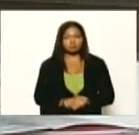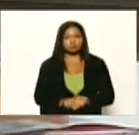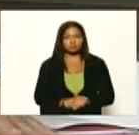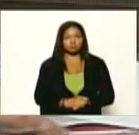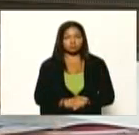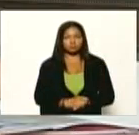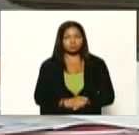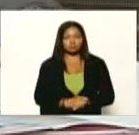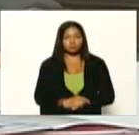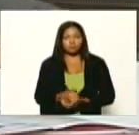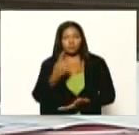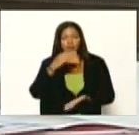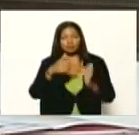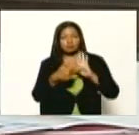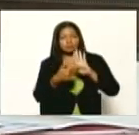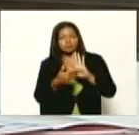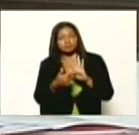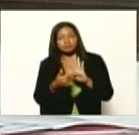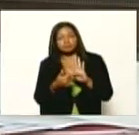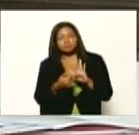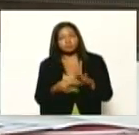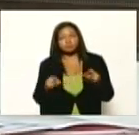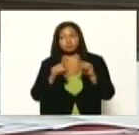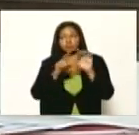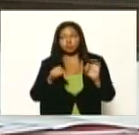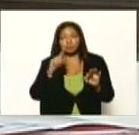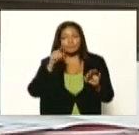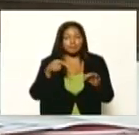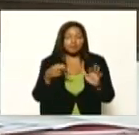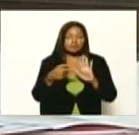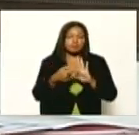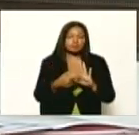En esto que usted tiene aquí, tiene usted allí